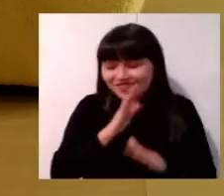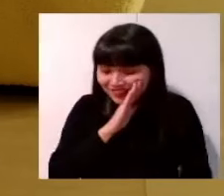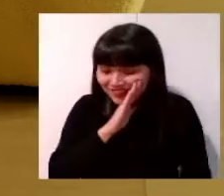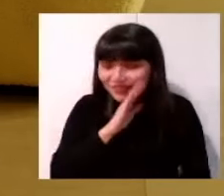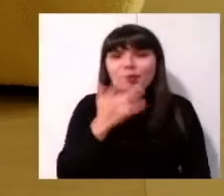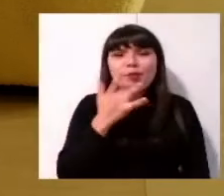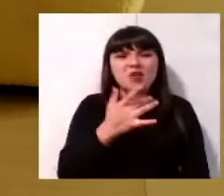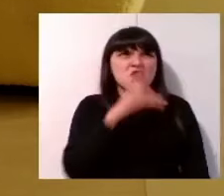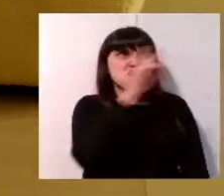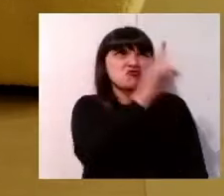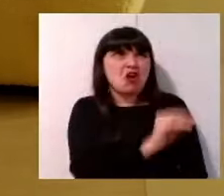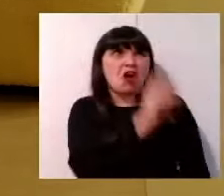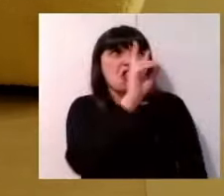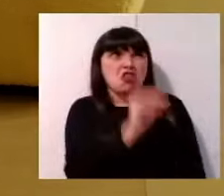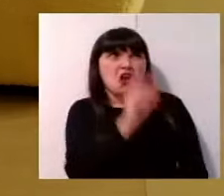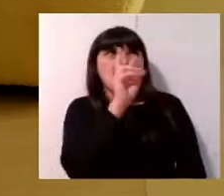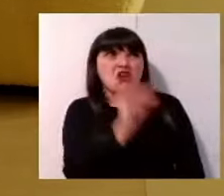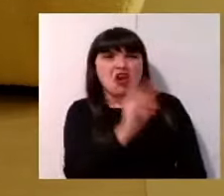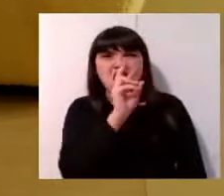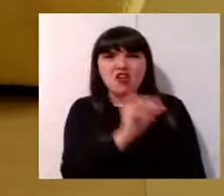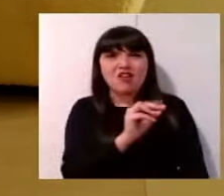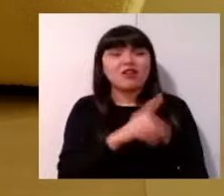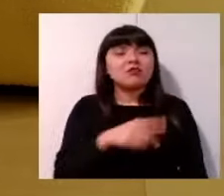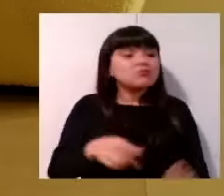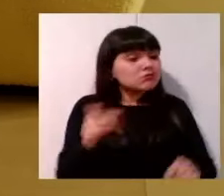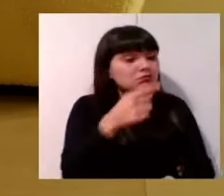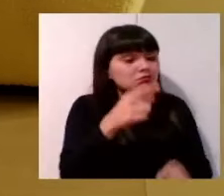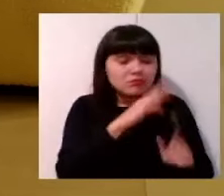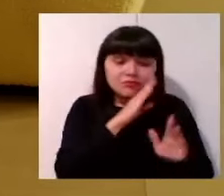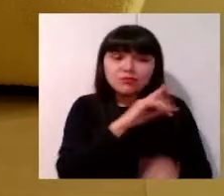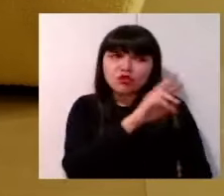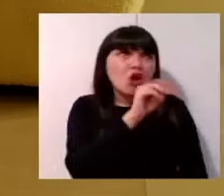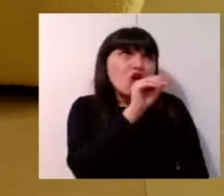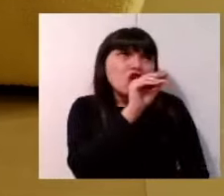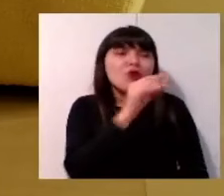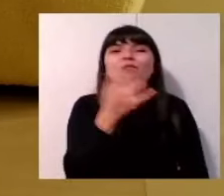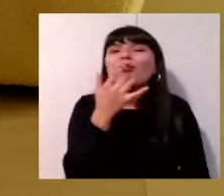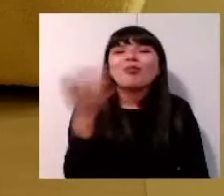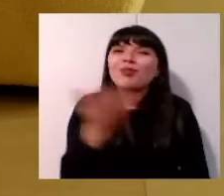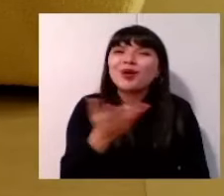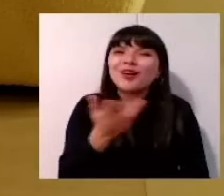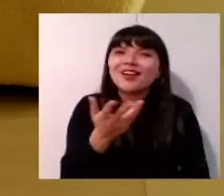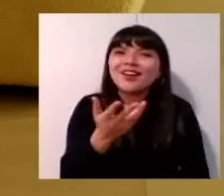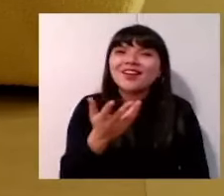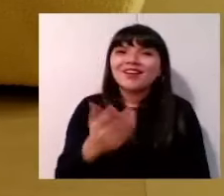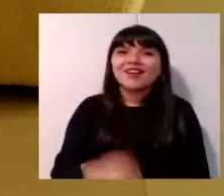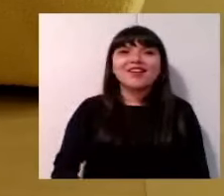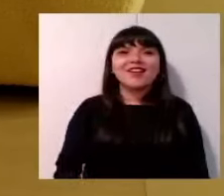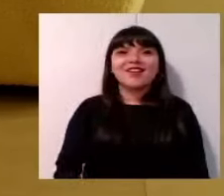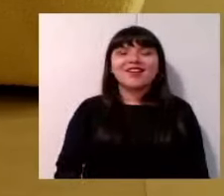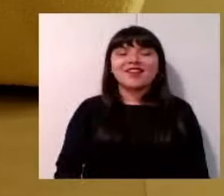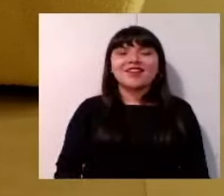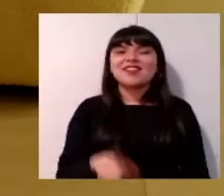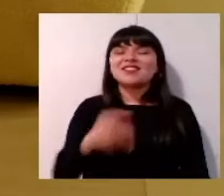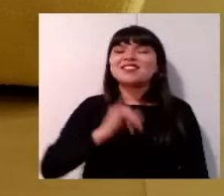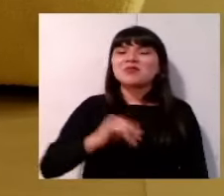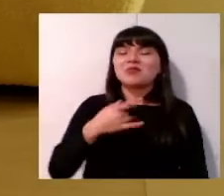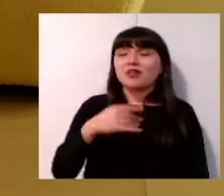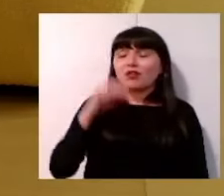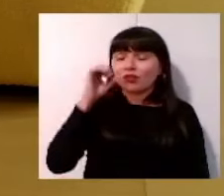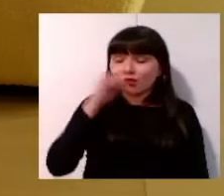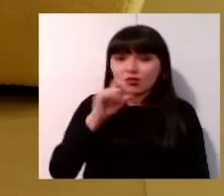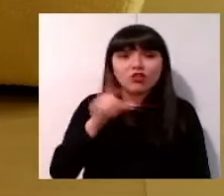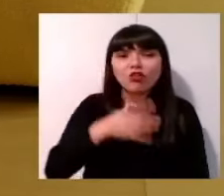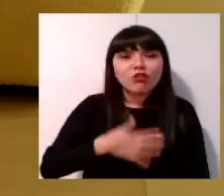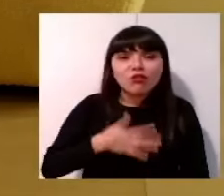general, bueno, yo tengo desde los 9 años hacia abajo, pero ¿por qué en general tiene esa resistencia a irse a dormir y nunca quieren?